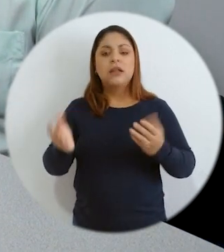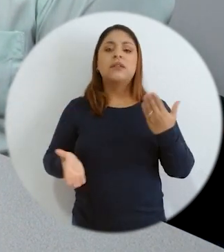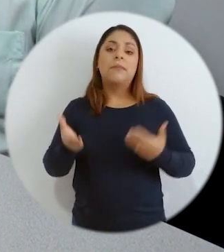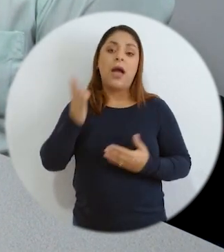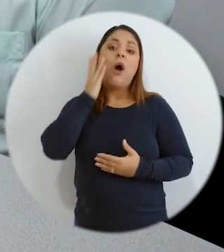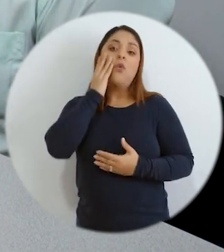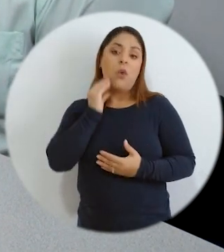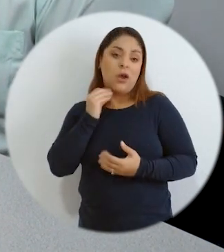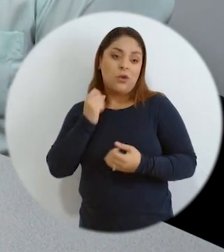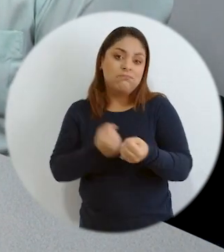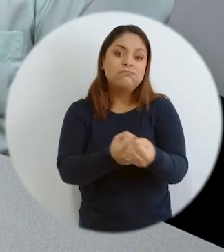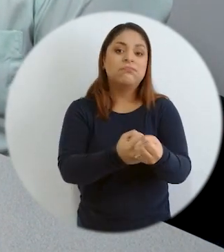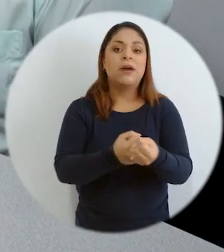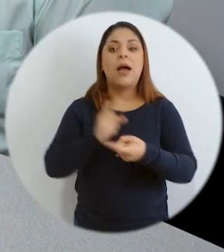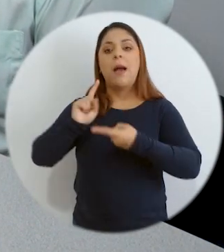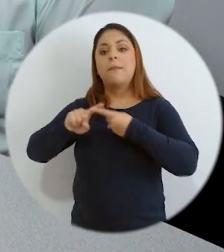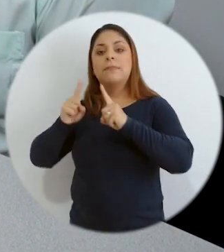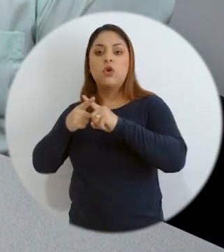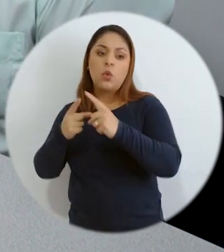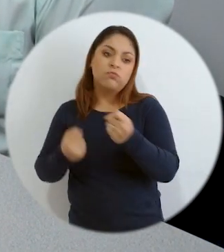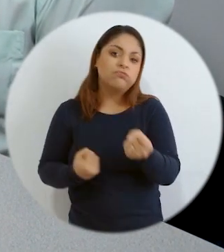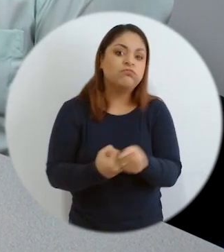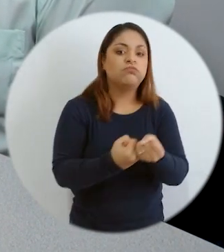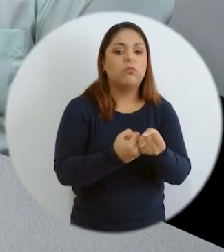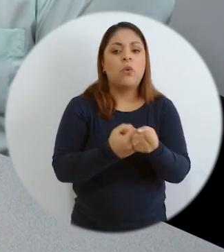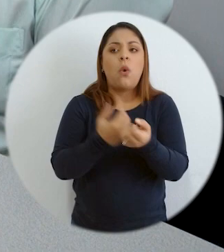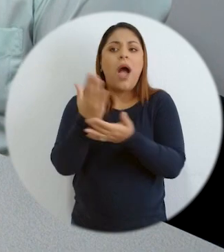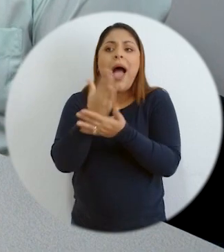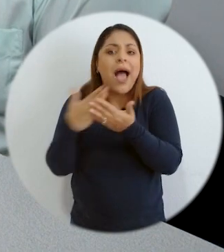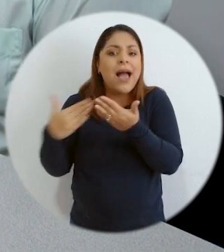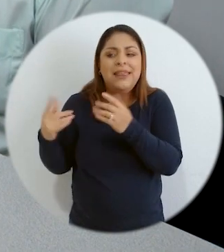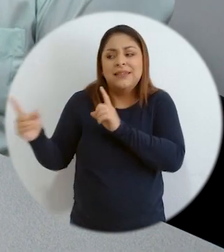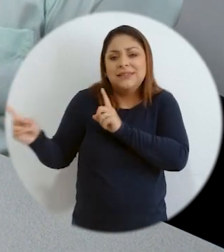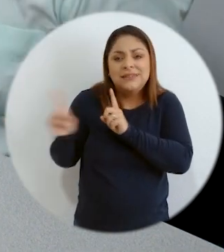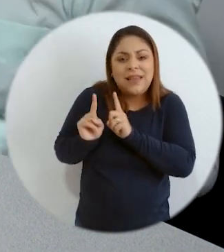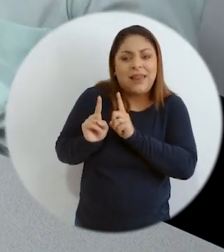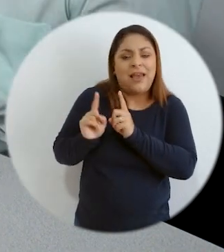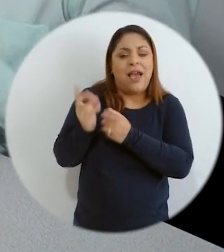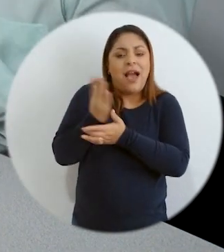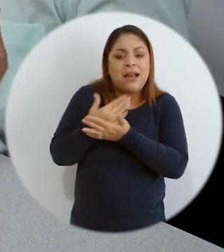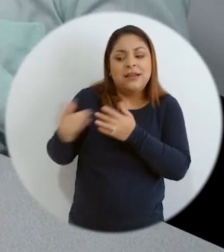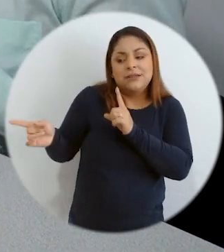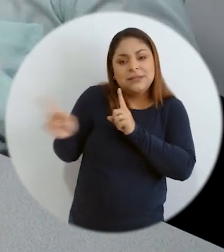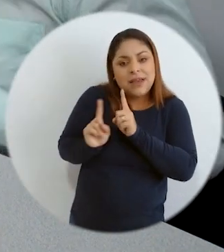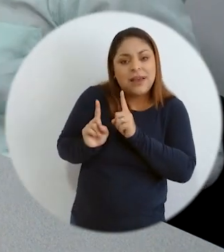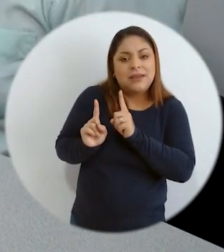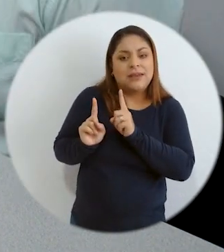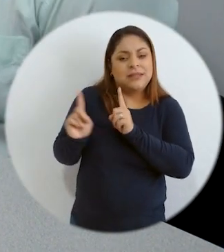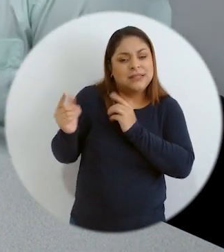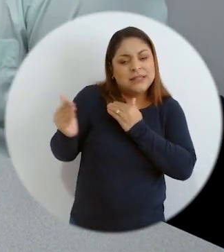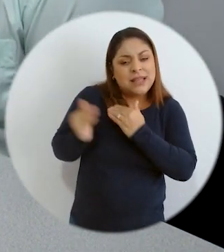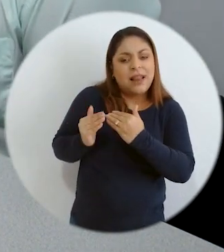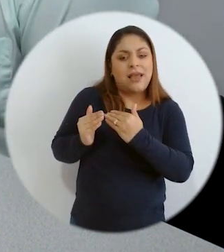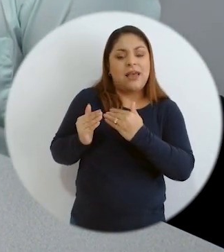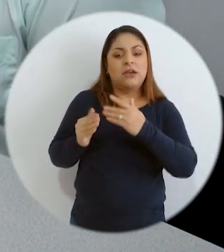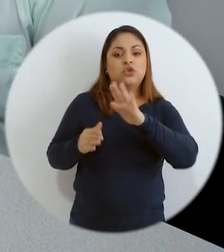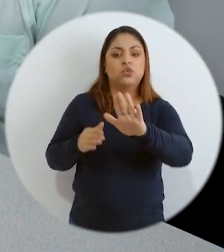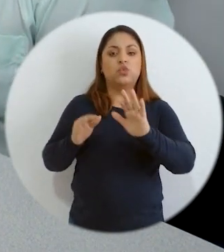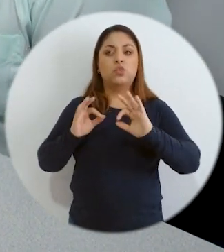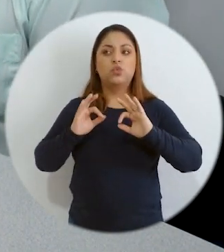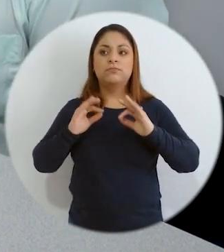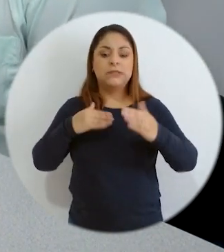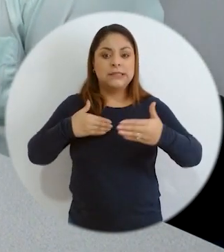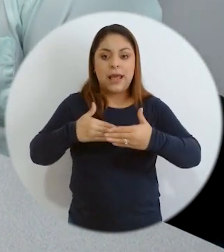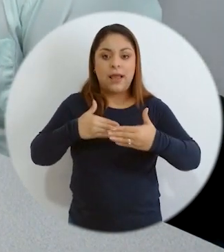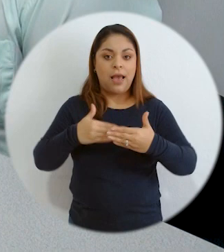esa persona, ¿verdad? Puede ser un abuelo, una abuela, un familiar, un amigo, una persona cercana, ¿verdad? Lo importante es que haya un referente. Lo importante es que haya alguien en tu red